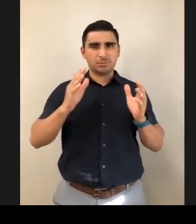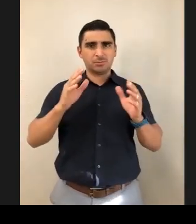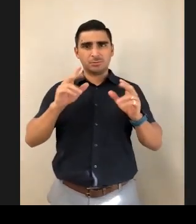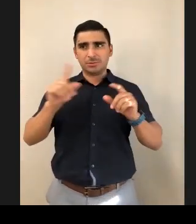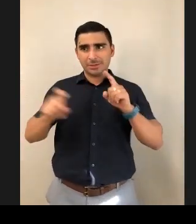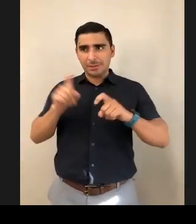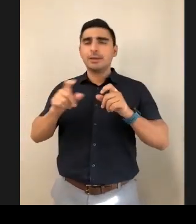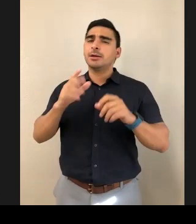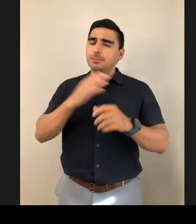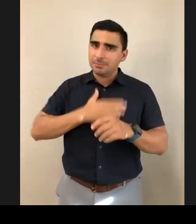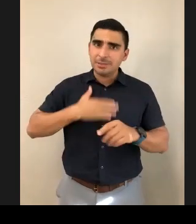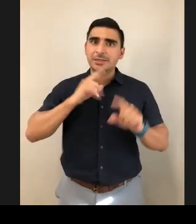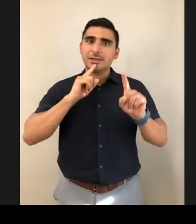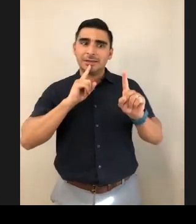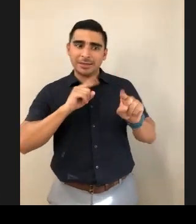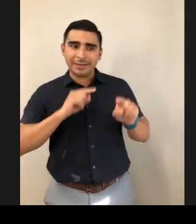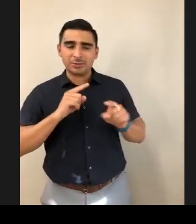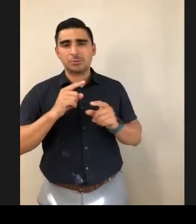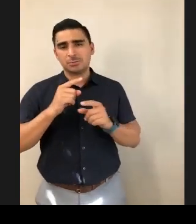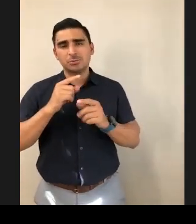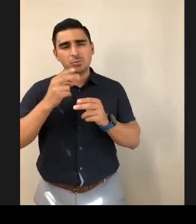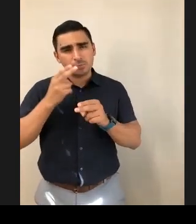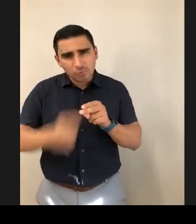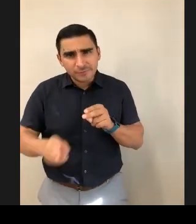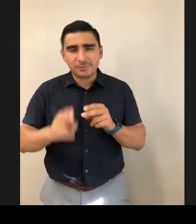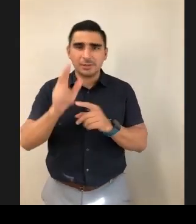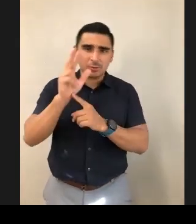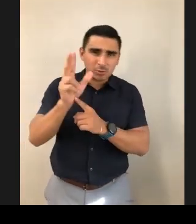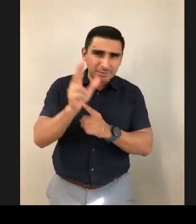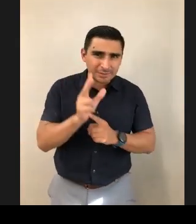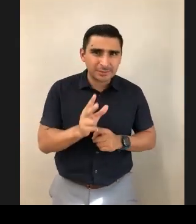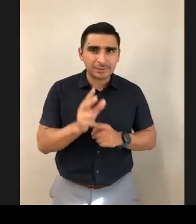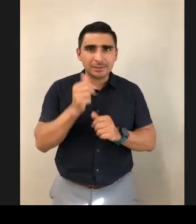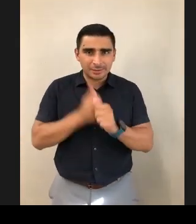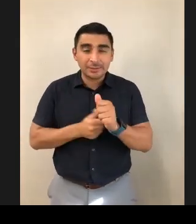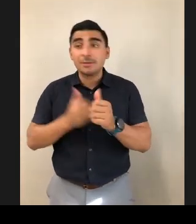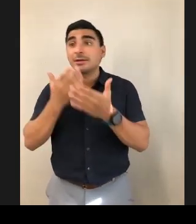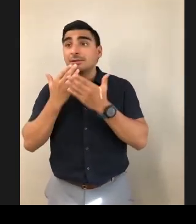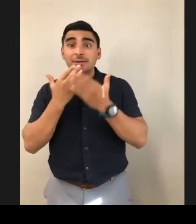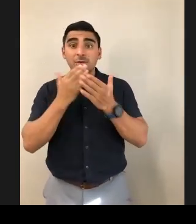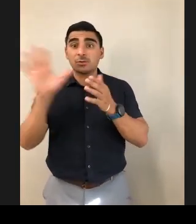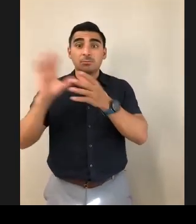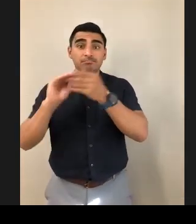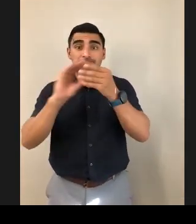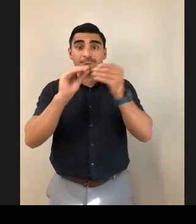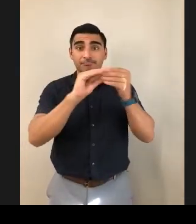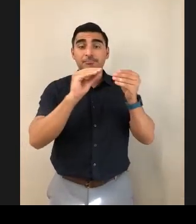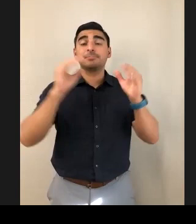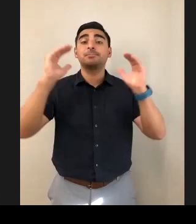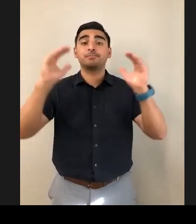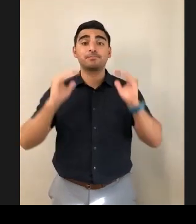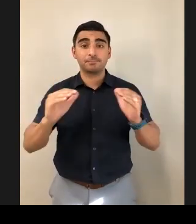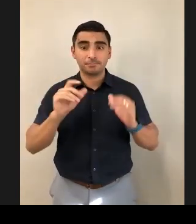Por favor, trate de mantener sus respuestas más breves y gracias por esa magnífica historia.